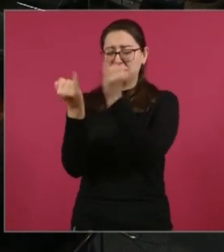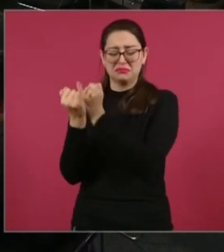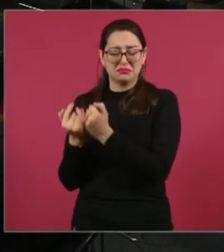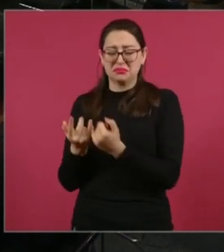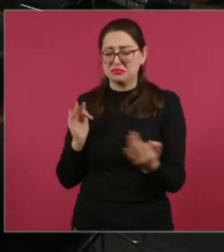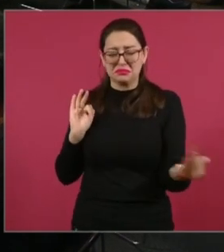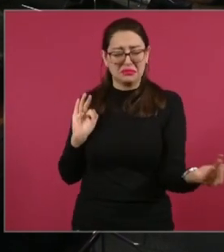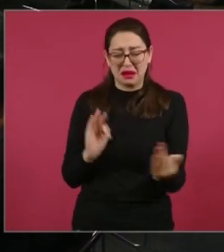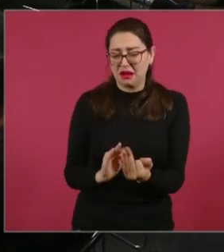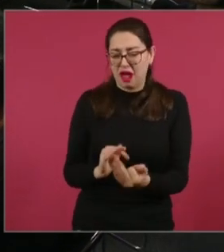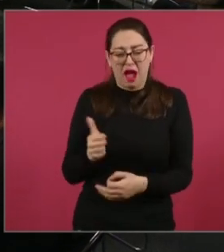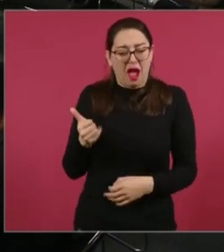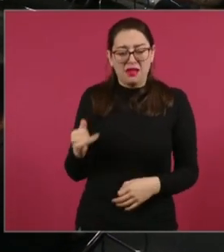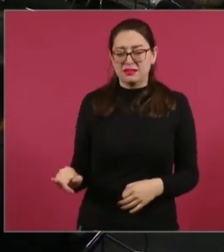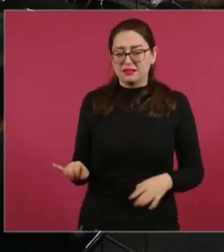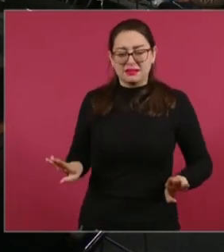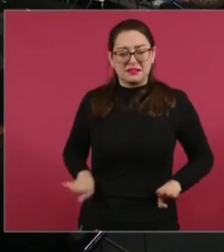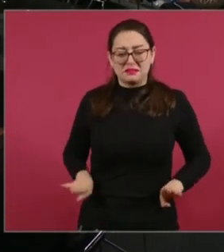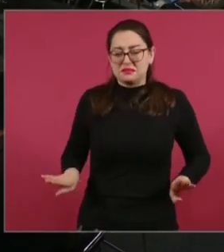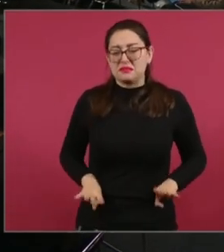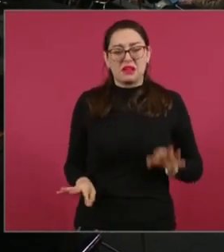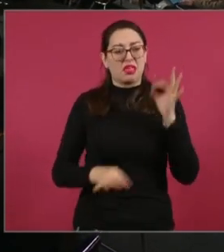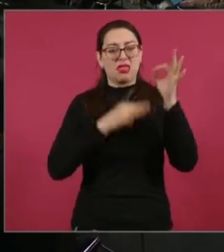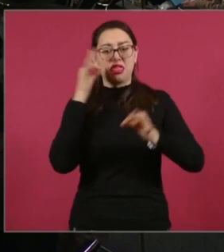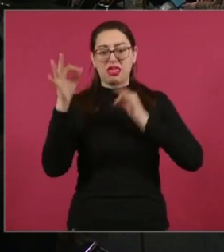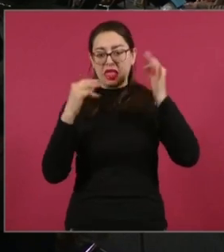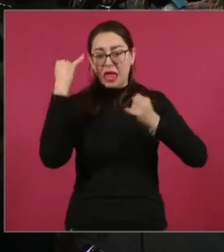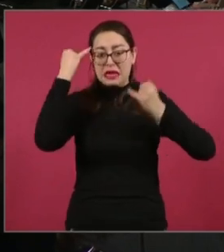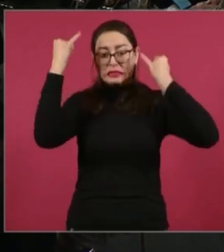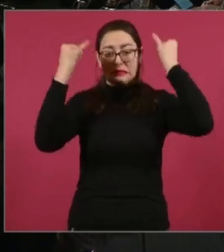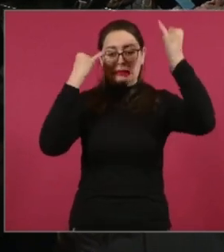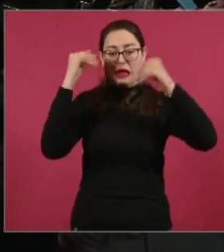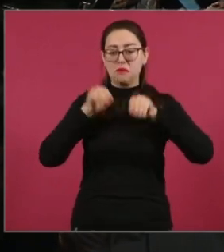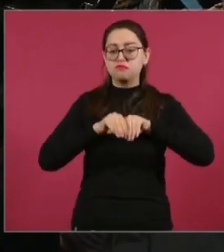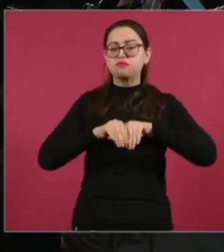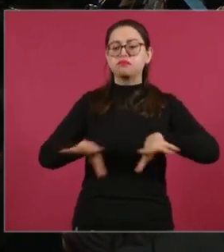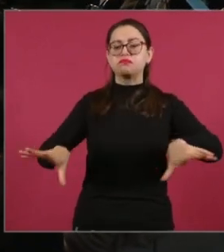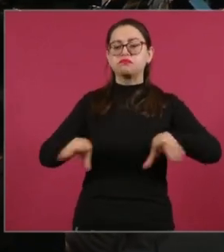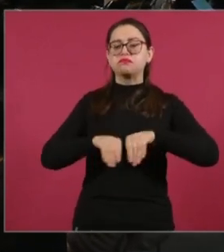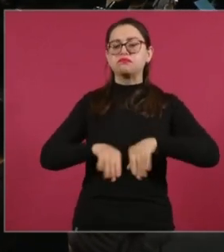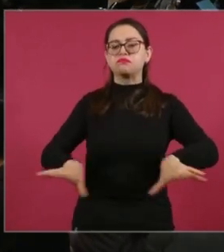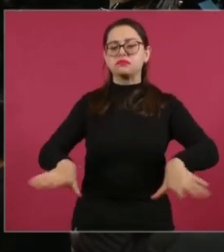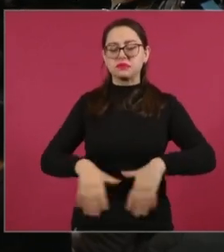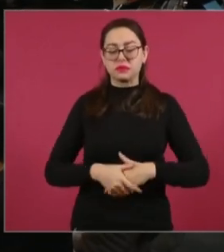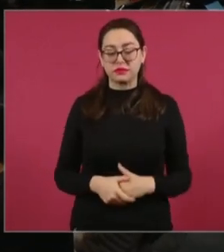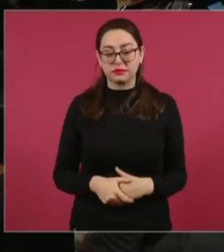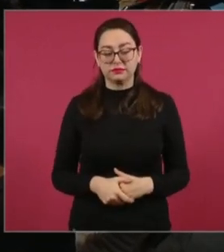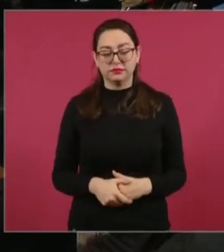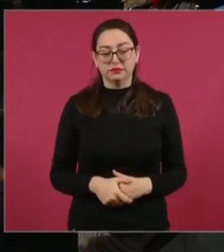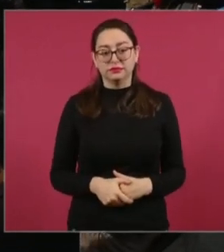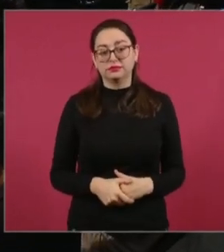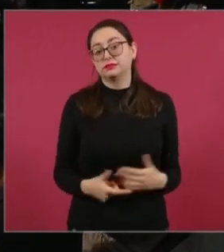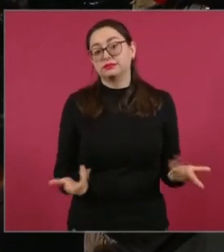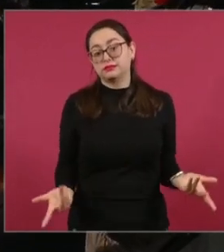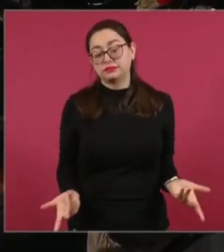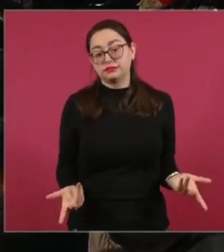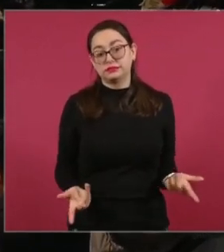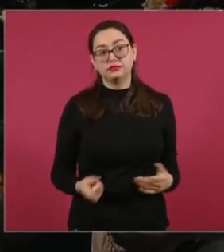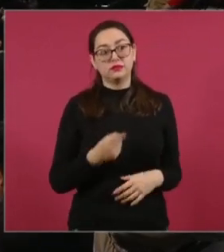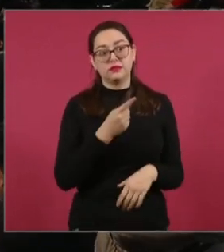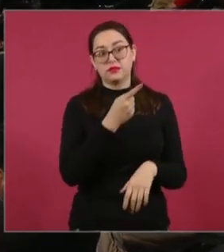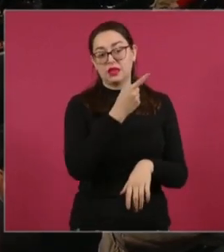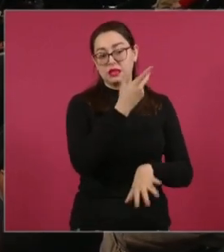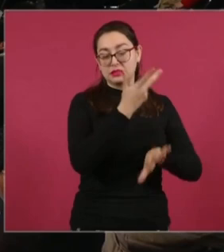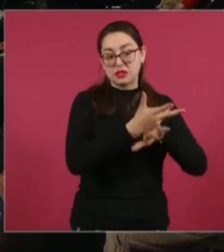Sí, es una campaña, o sea, es Estados Unidos, es Alemania,